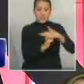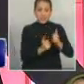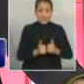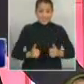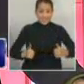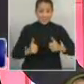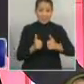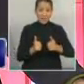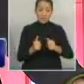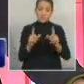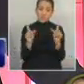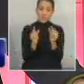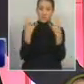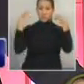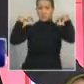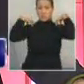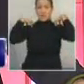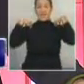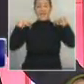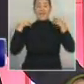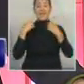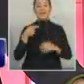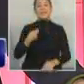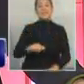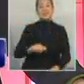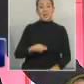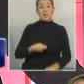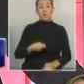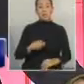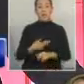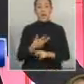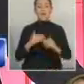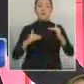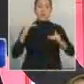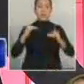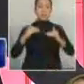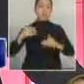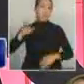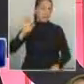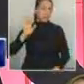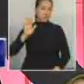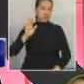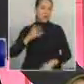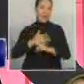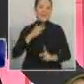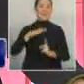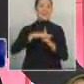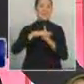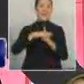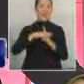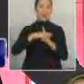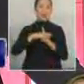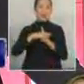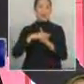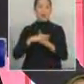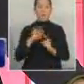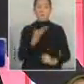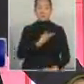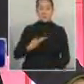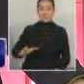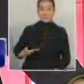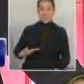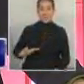rol. En el Senado, en cambio, hay un equilibrio mayor. Hay además liderazgos presidenciales que están